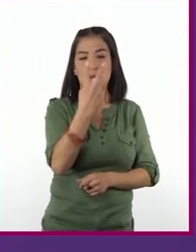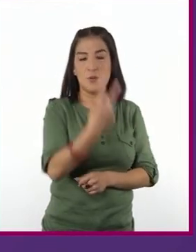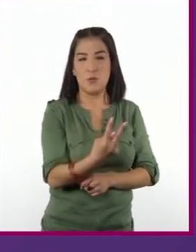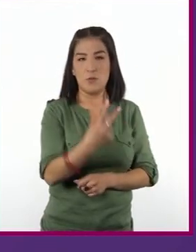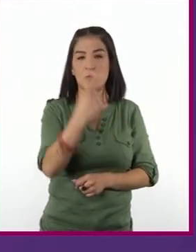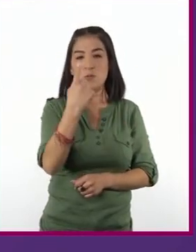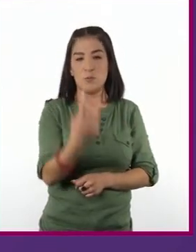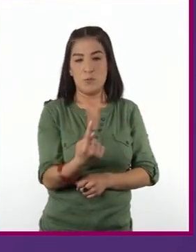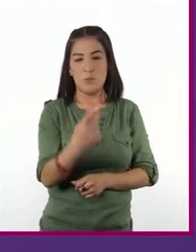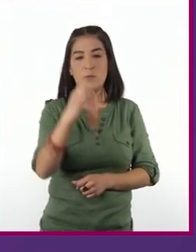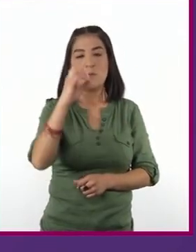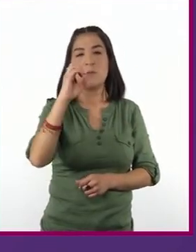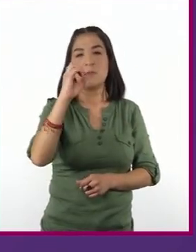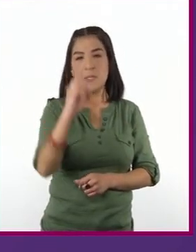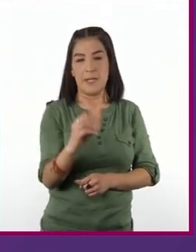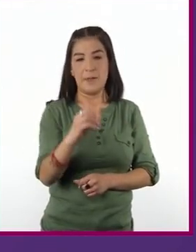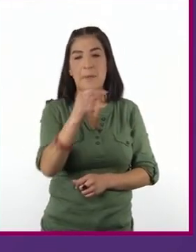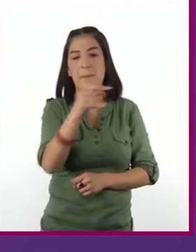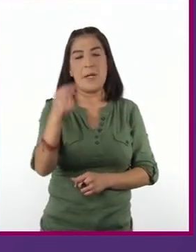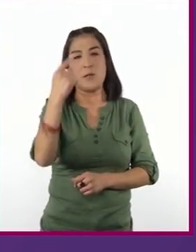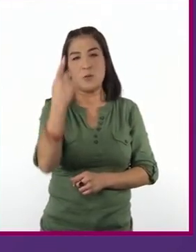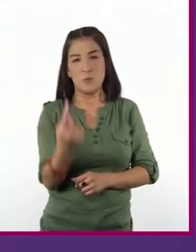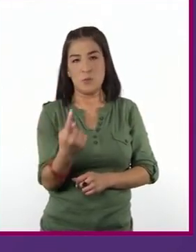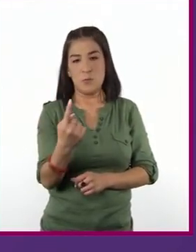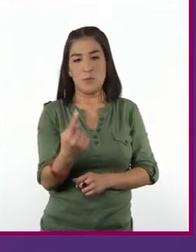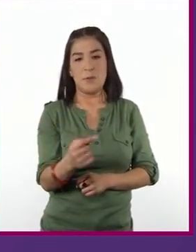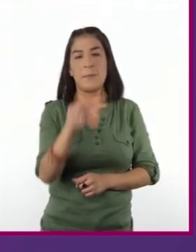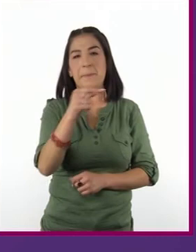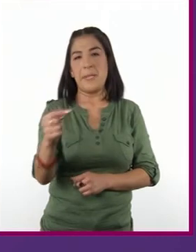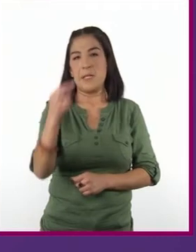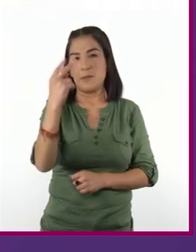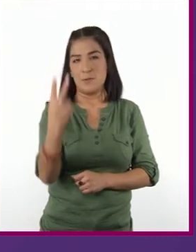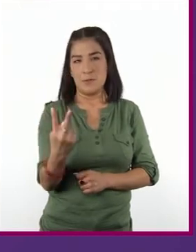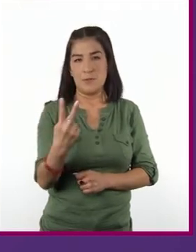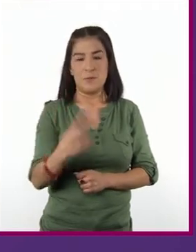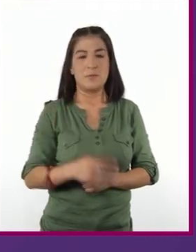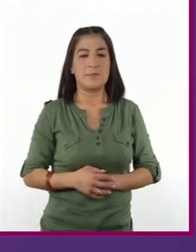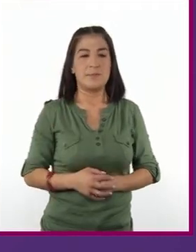1, 0, menos 1, menos 2.